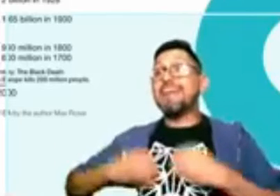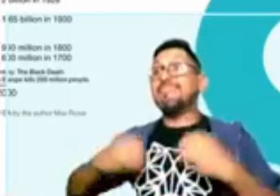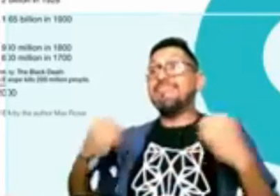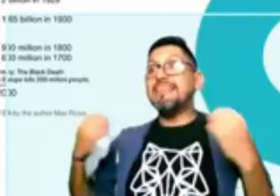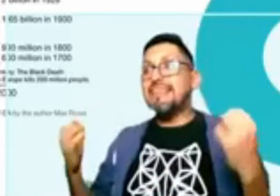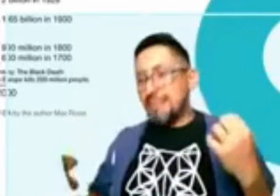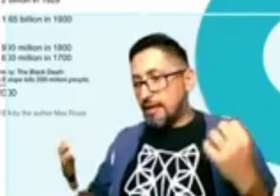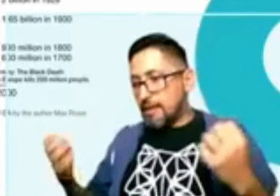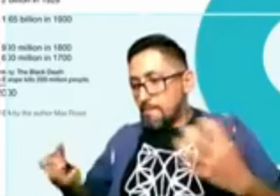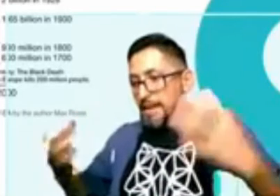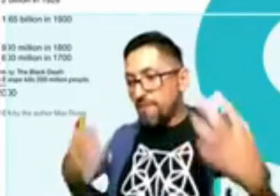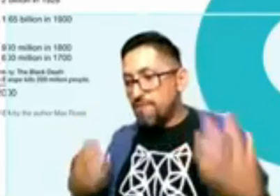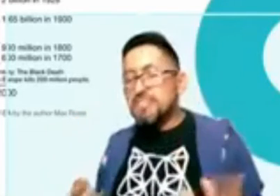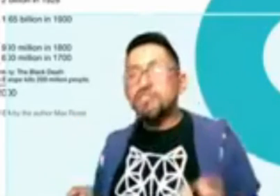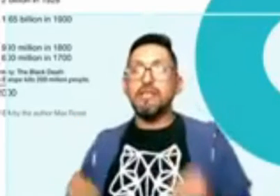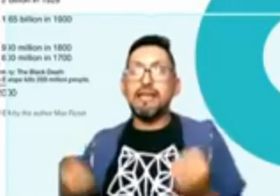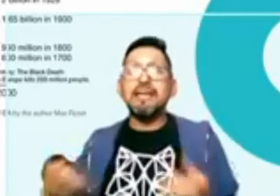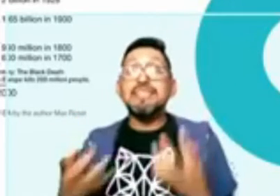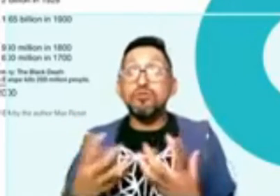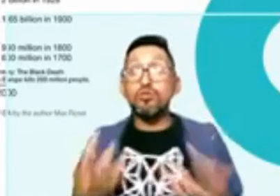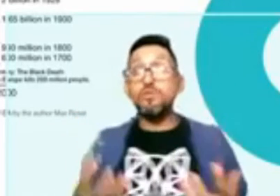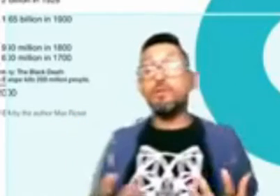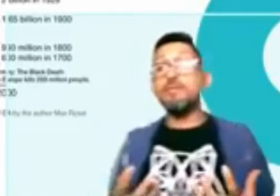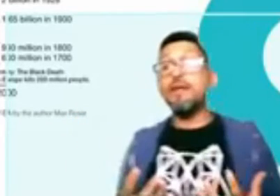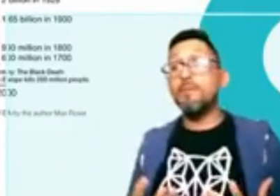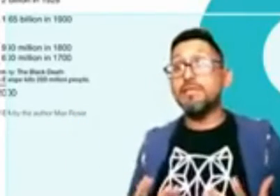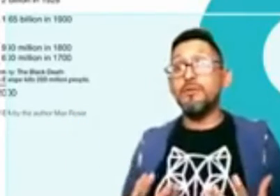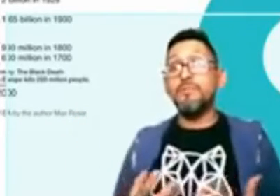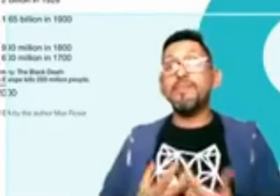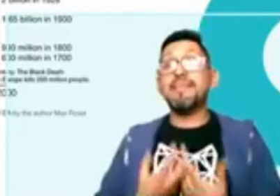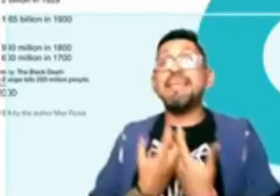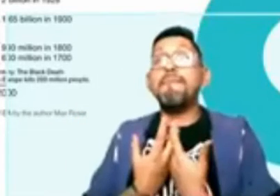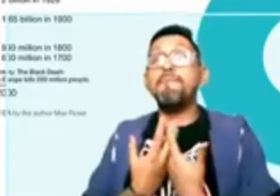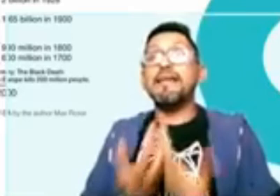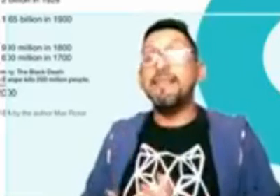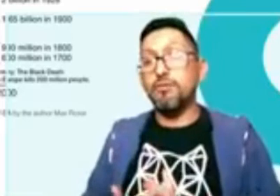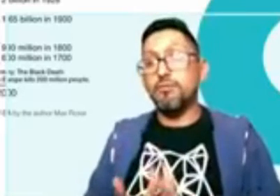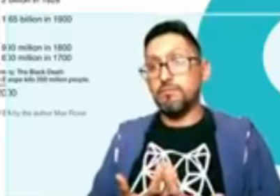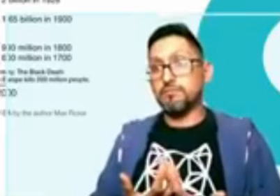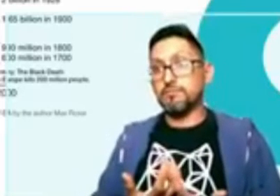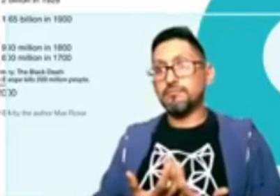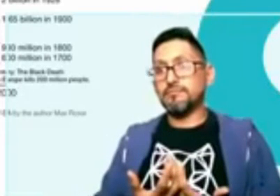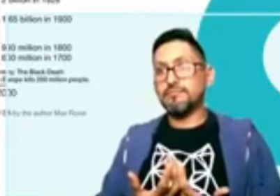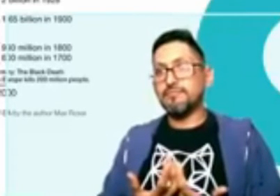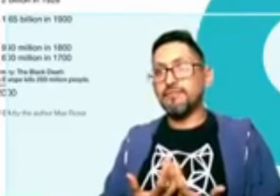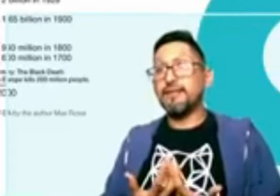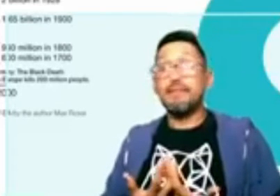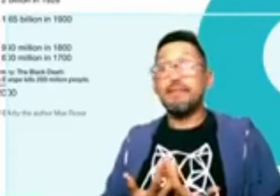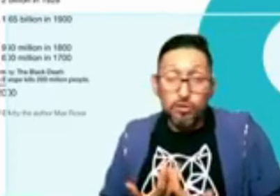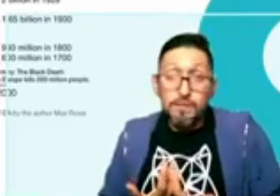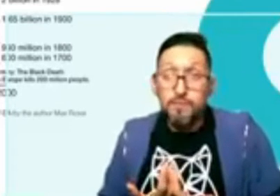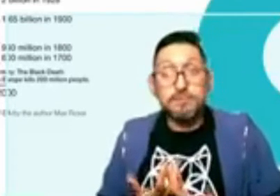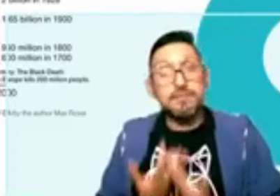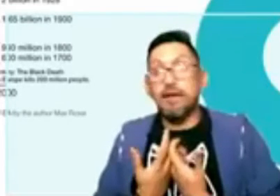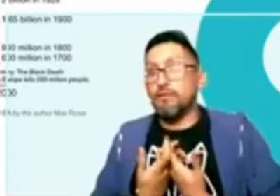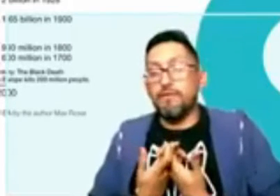una cantidad de beneficios y riqueza que nosotros podríamos estar aprovechando que se han perdido. Pero